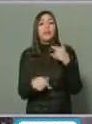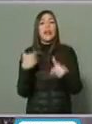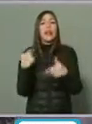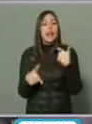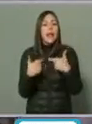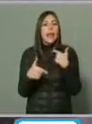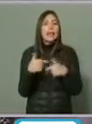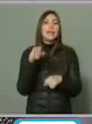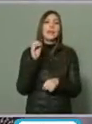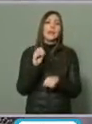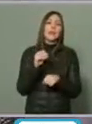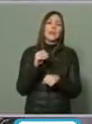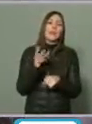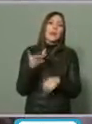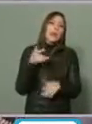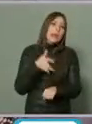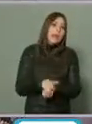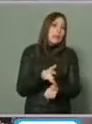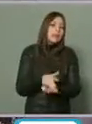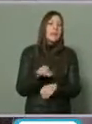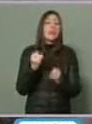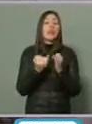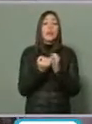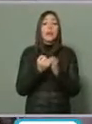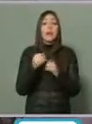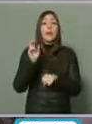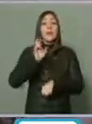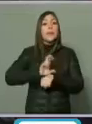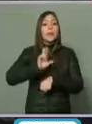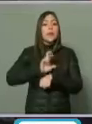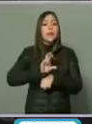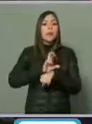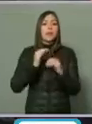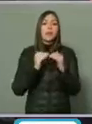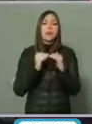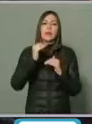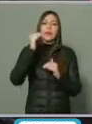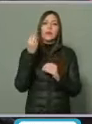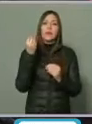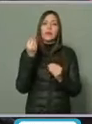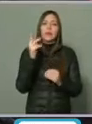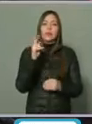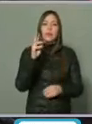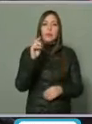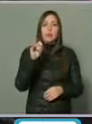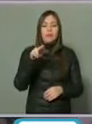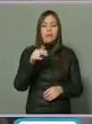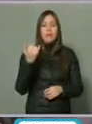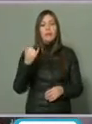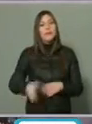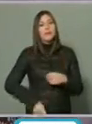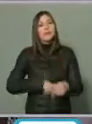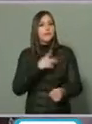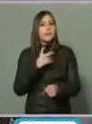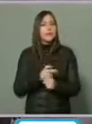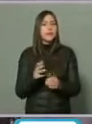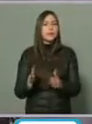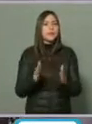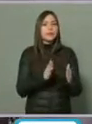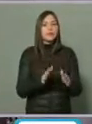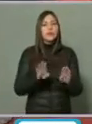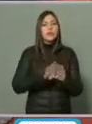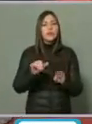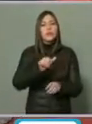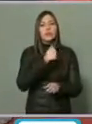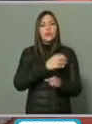el huevo es un excelente alimento con una proteína de muy alto valor biológico. Eso es una muy buena fuente. Y la segunda es los productos de